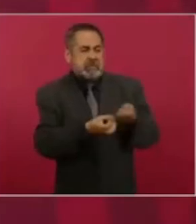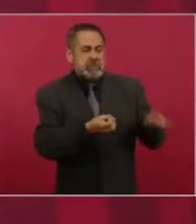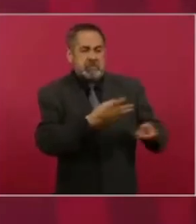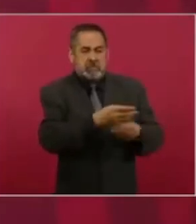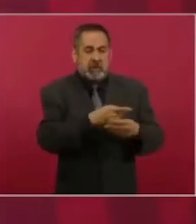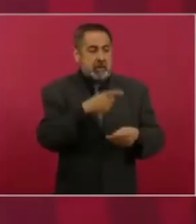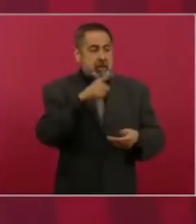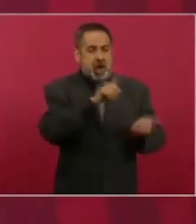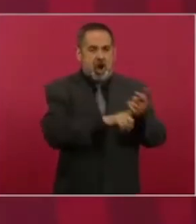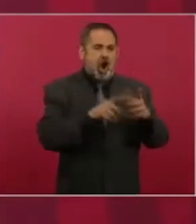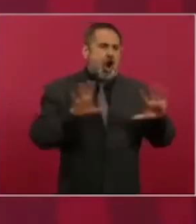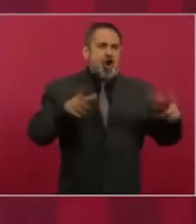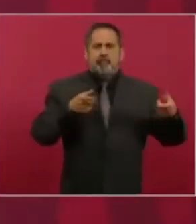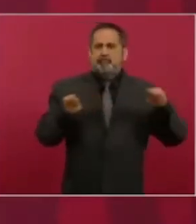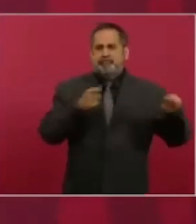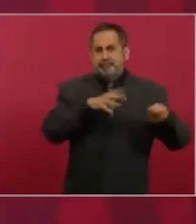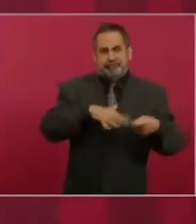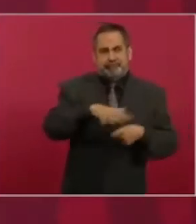empresa monopólica